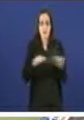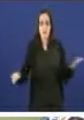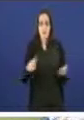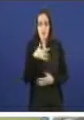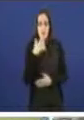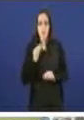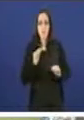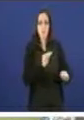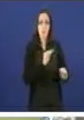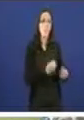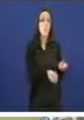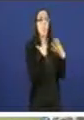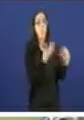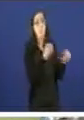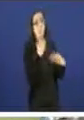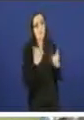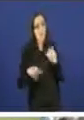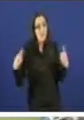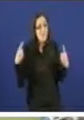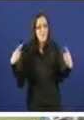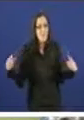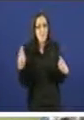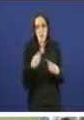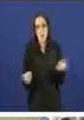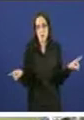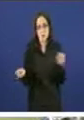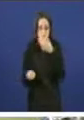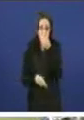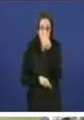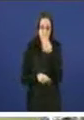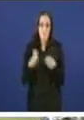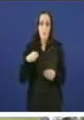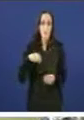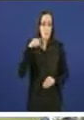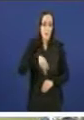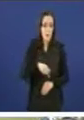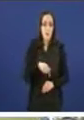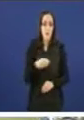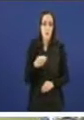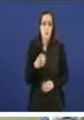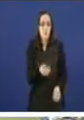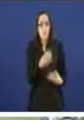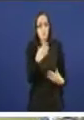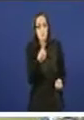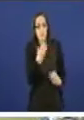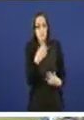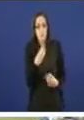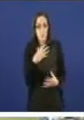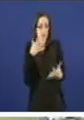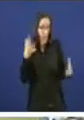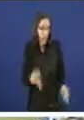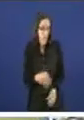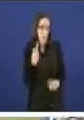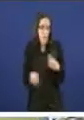vostede sempre nos está a debusar nesta Cámara ou tamén a que se nos debusa dende o Partido Popular, dende os seus responsables de educación.